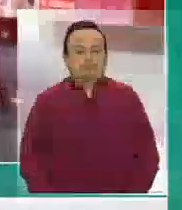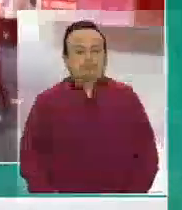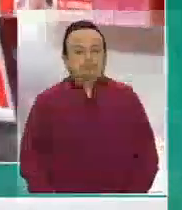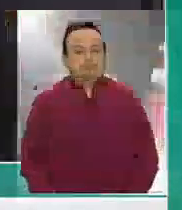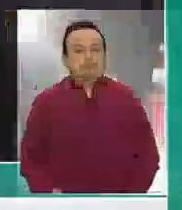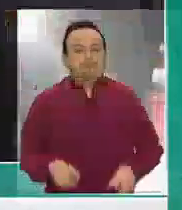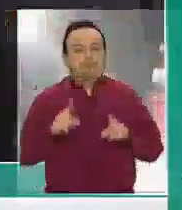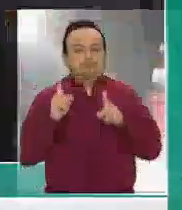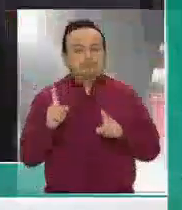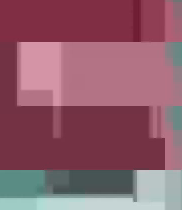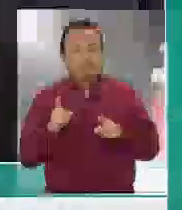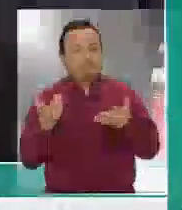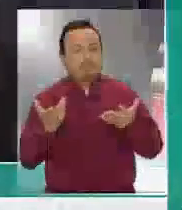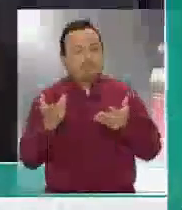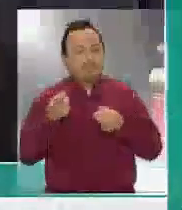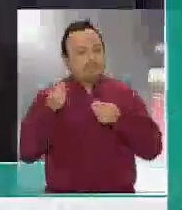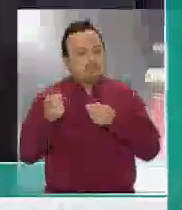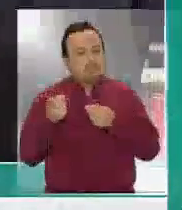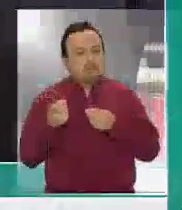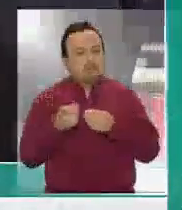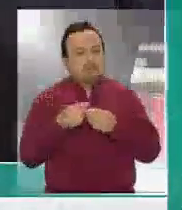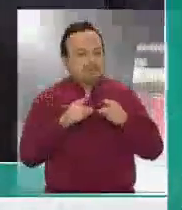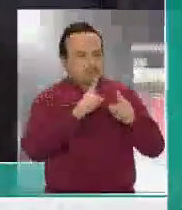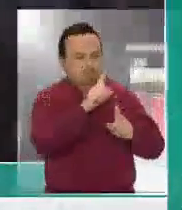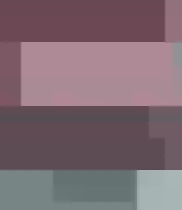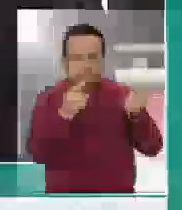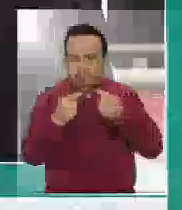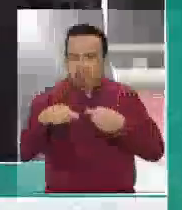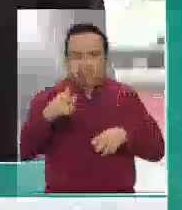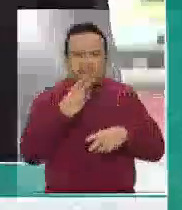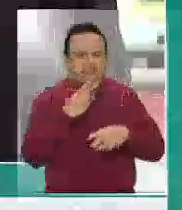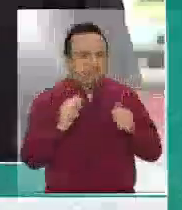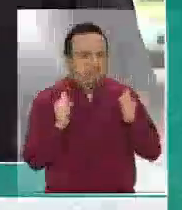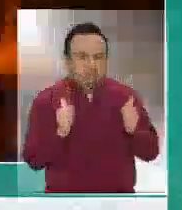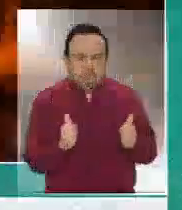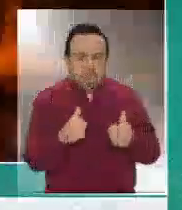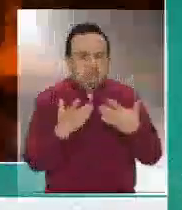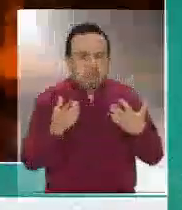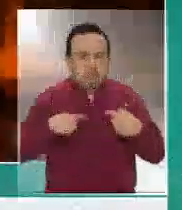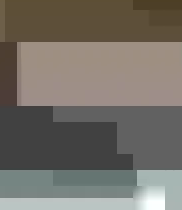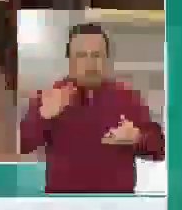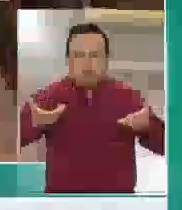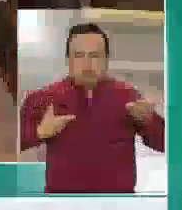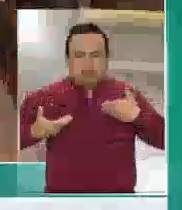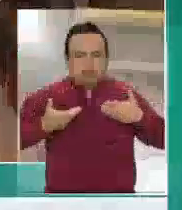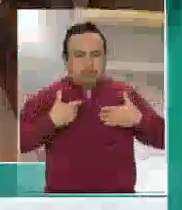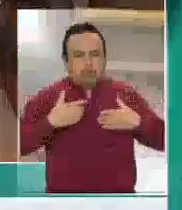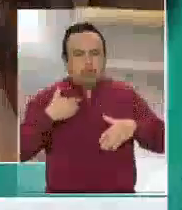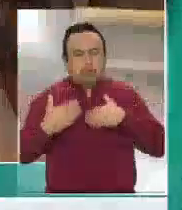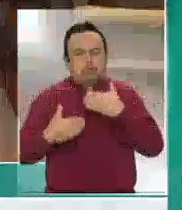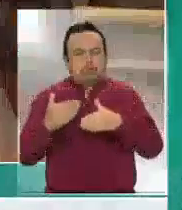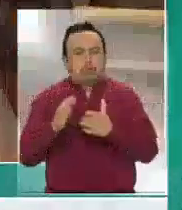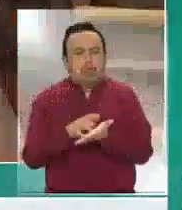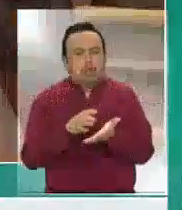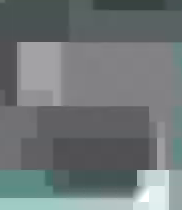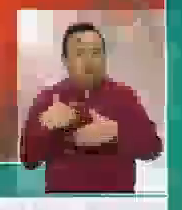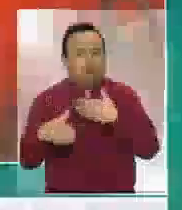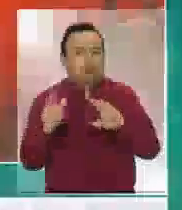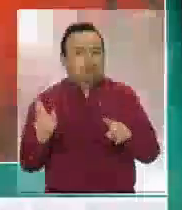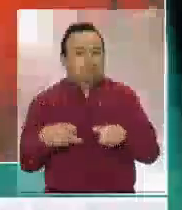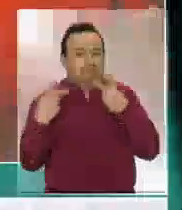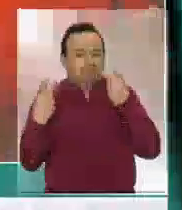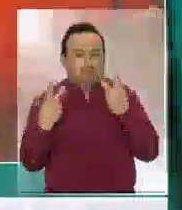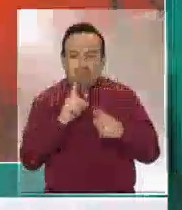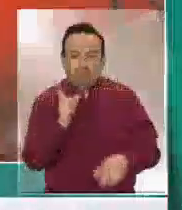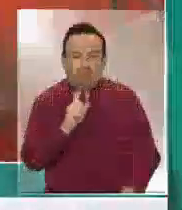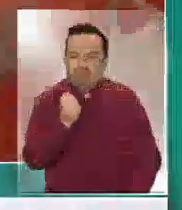a lo que se llama el contagio de manada, que dejamos que la gente siga haciendo su vida. Todos nosotros nos contagiamos, vamos a pasar y la economía se va a salvar. Eso